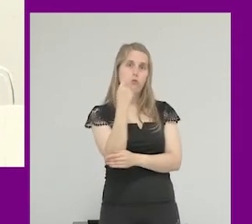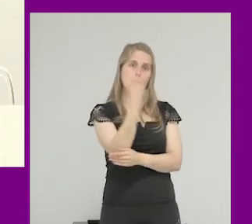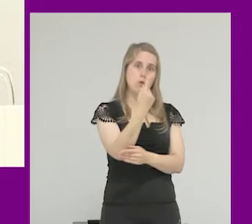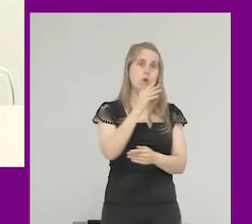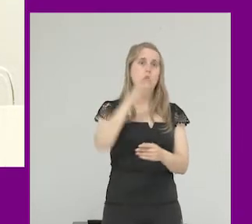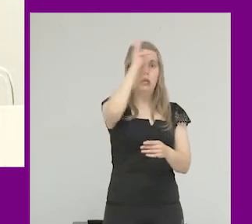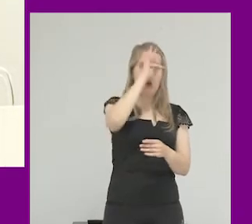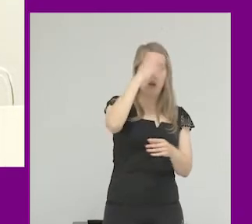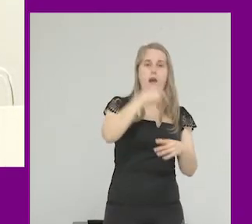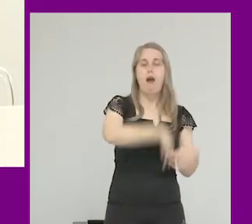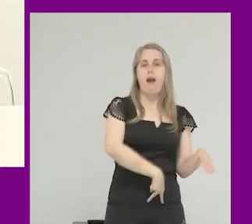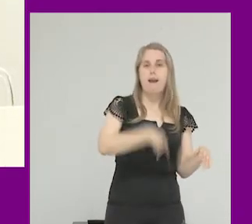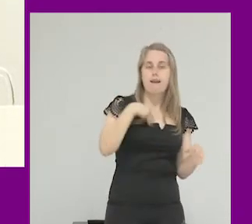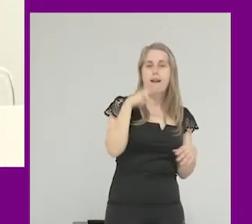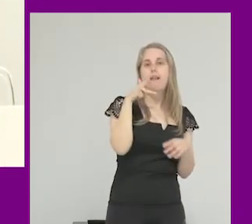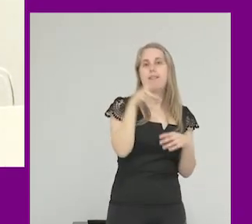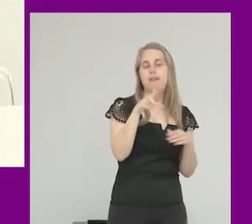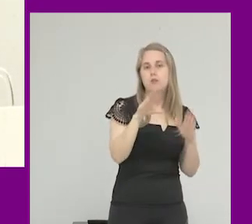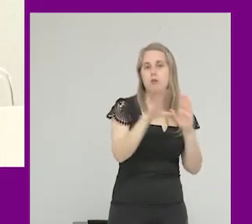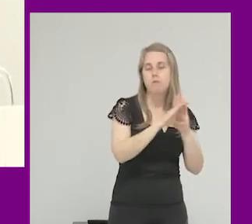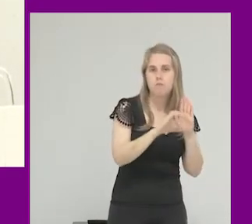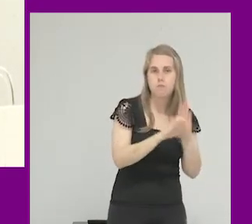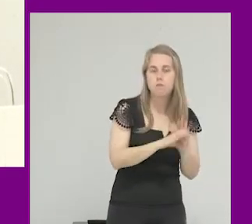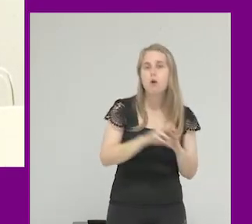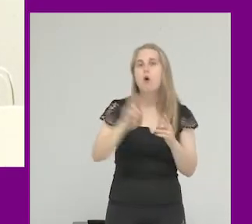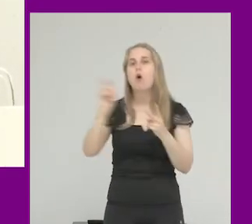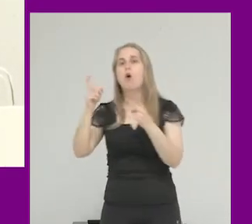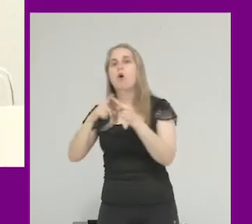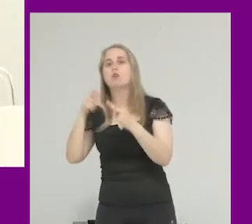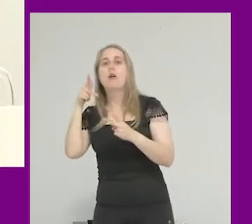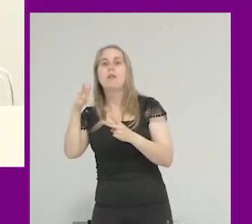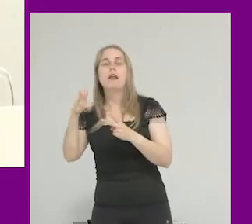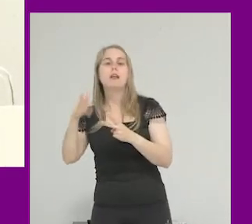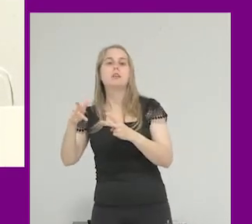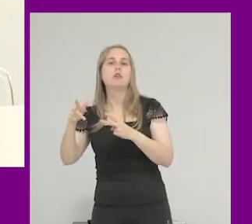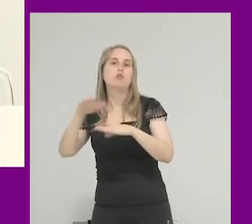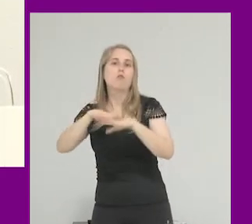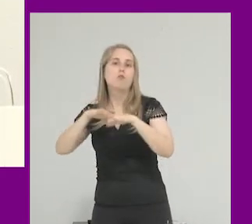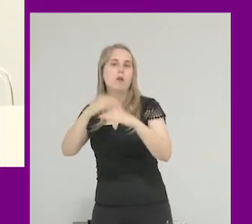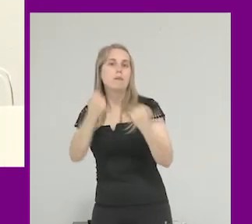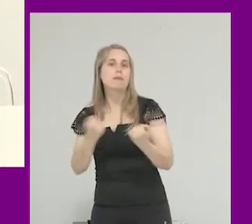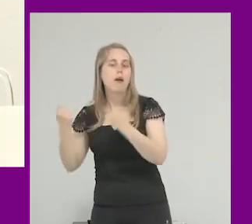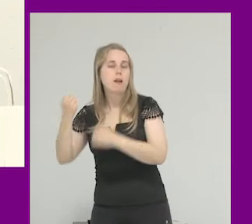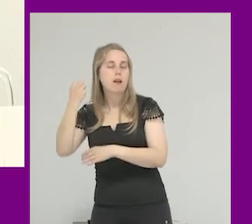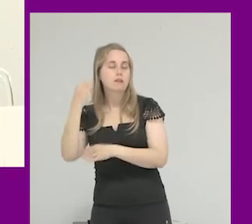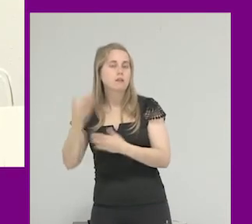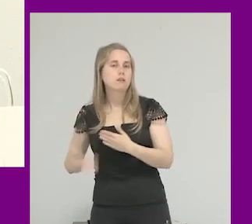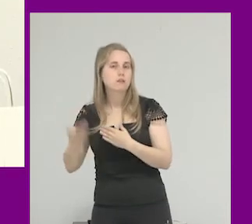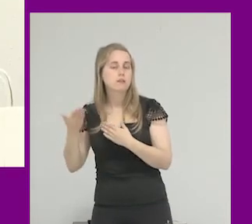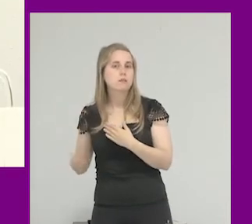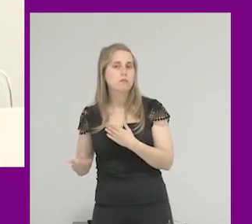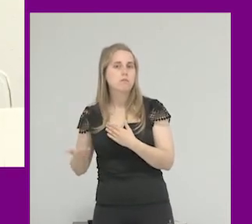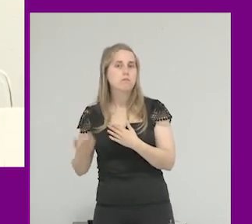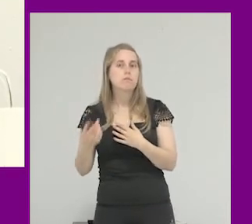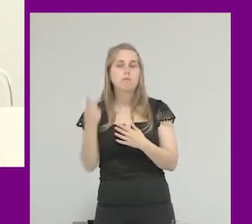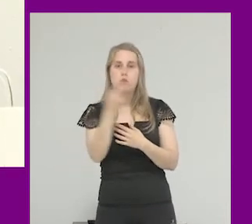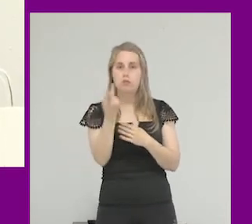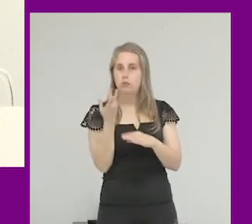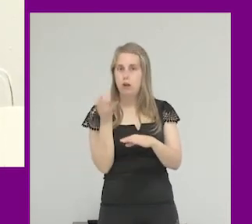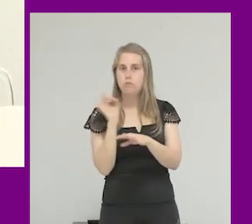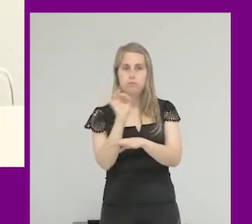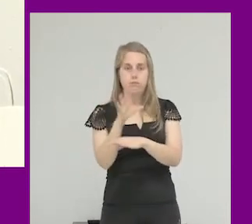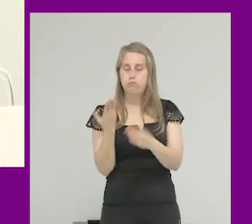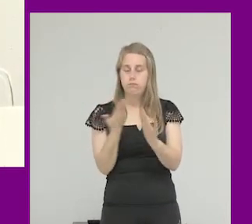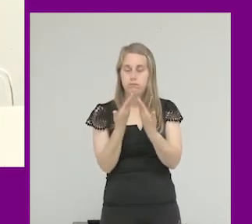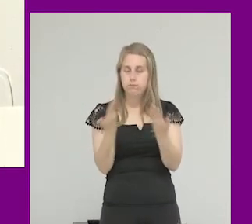teoría general de derecho constitucional y otro sobre los derechos fundamentales, ya han visto la luz y bueno,